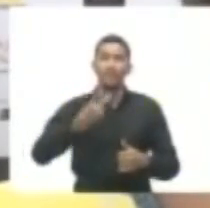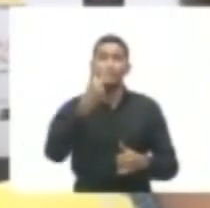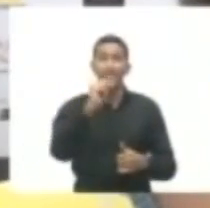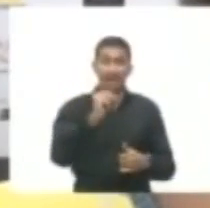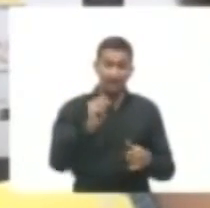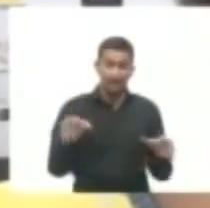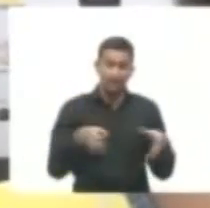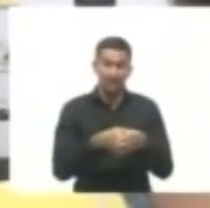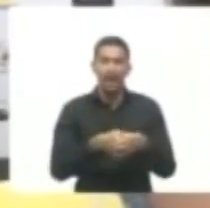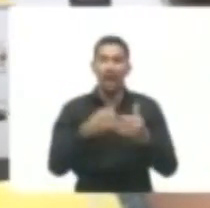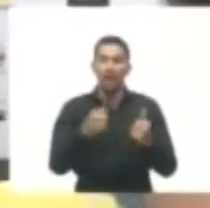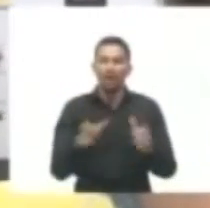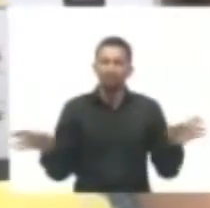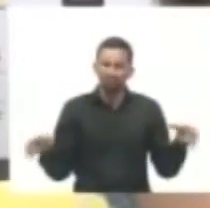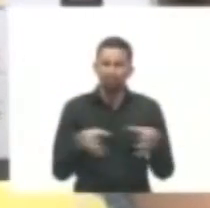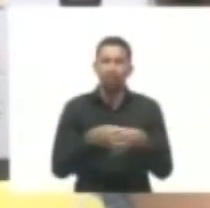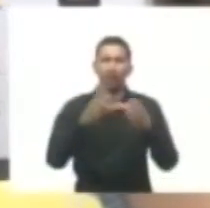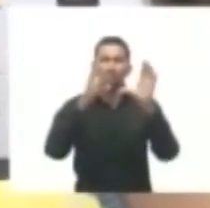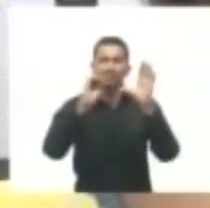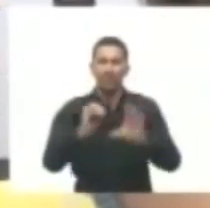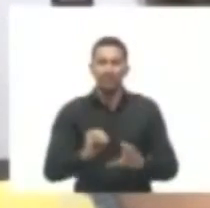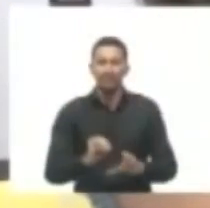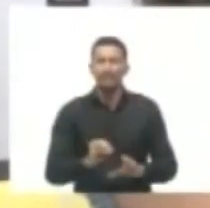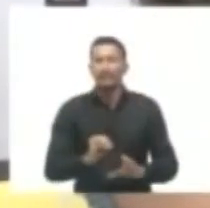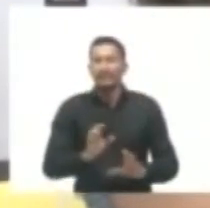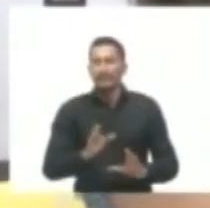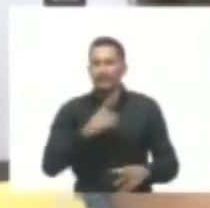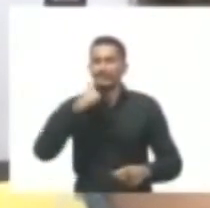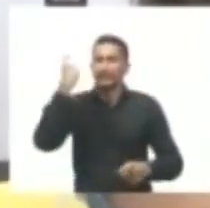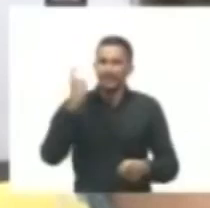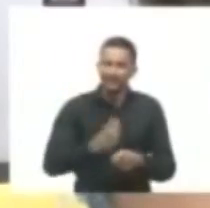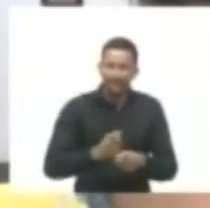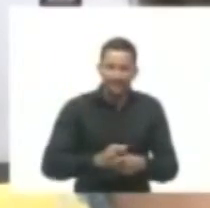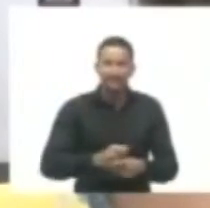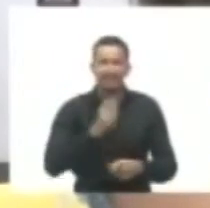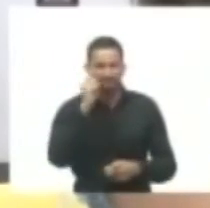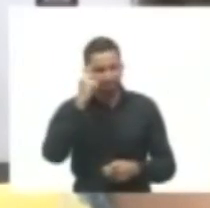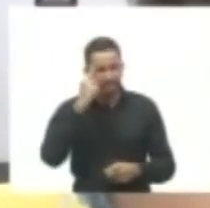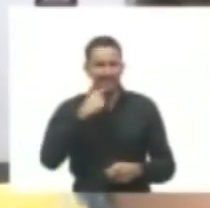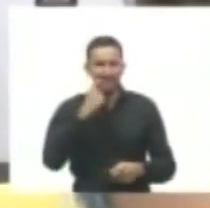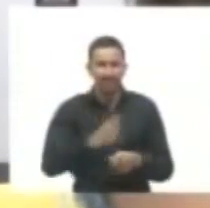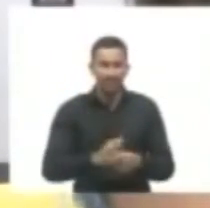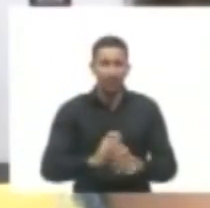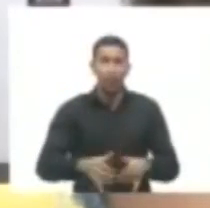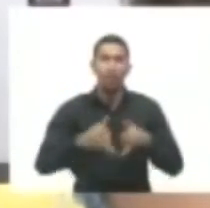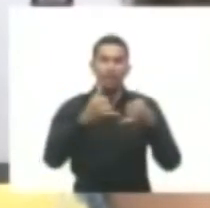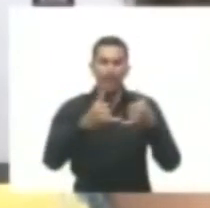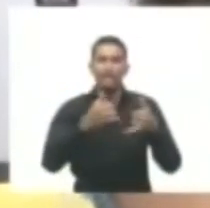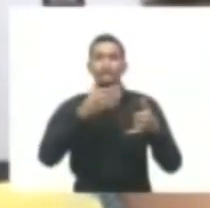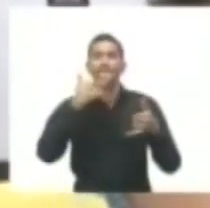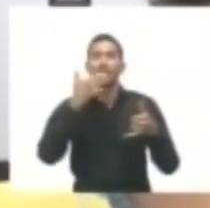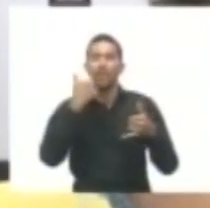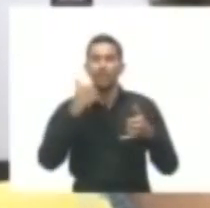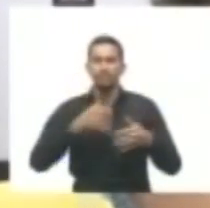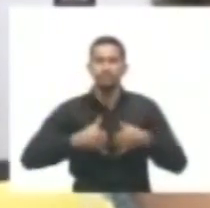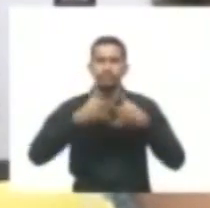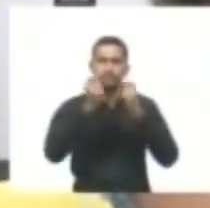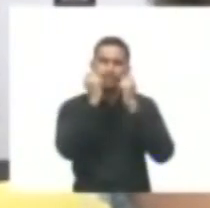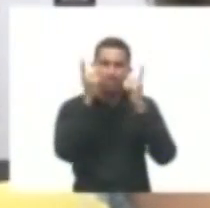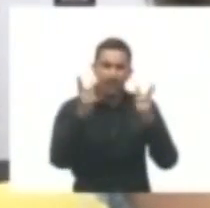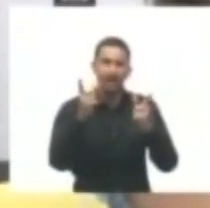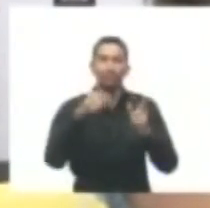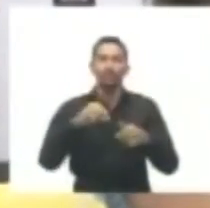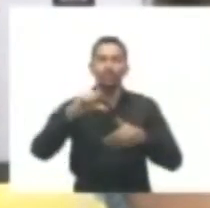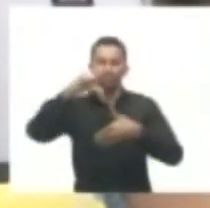80 jugadores y pienso yo que va a ser más difícil y una copa más completa. Mejores premios, mejores copas, vienen jugadores de Sudamérica,